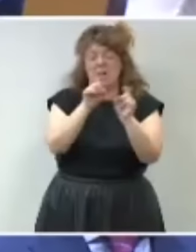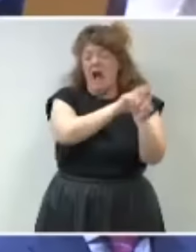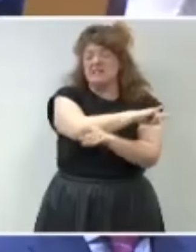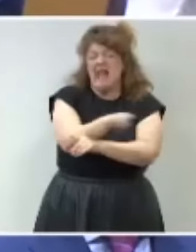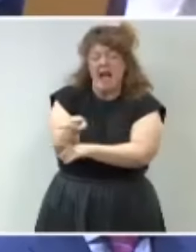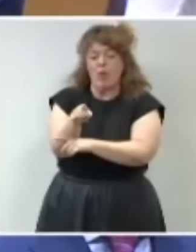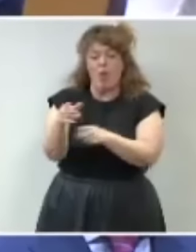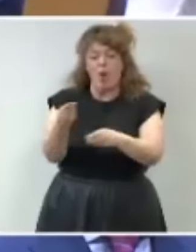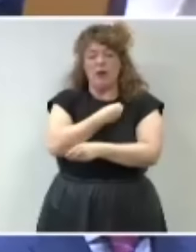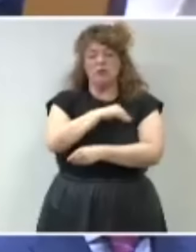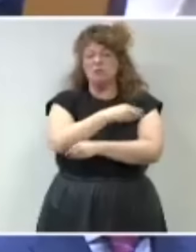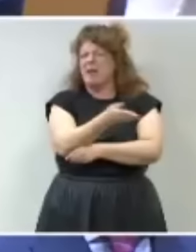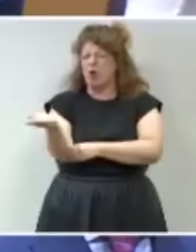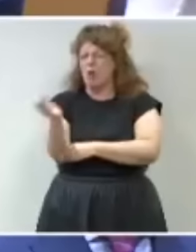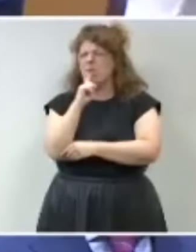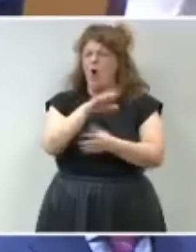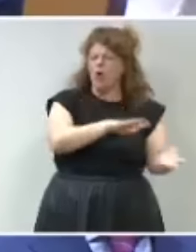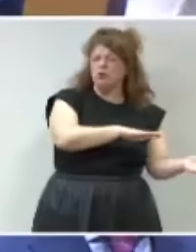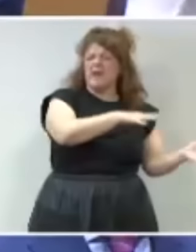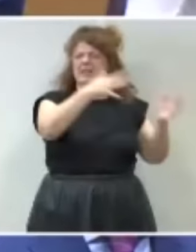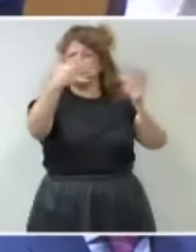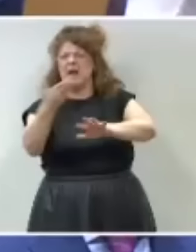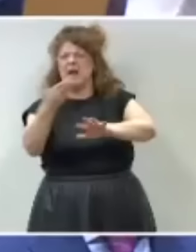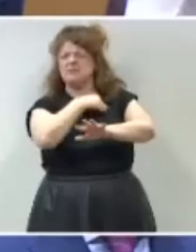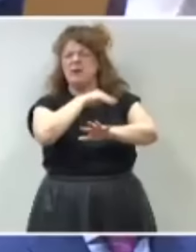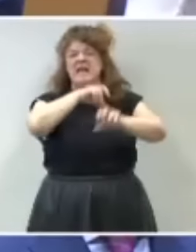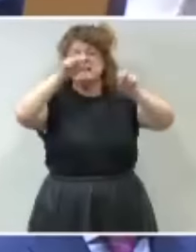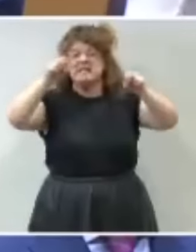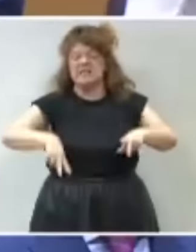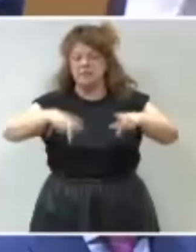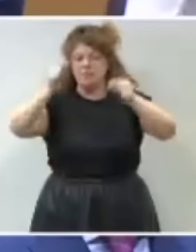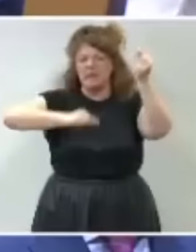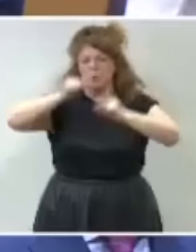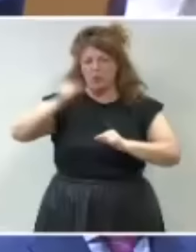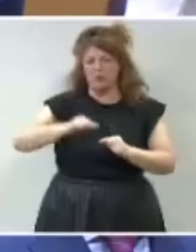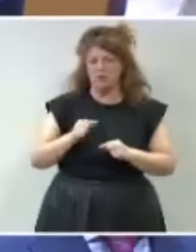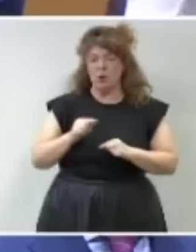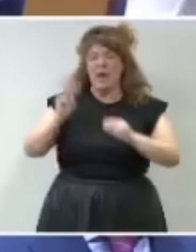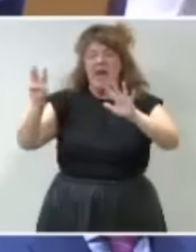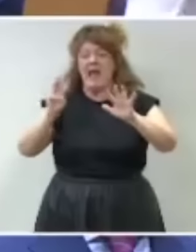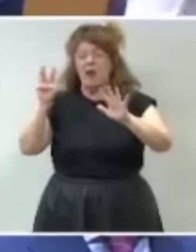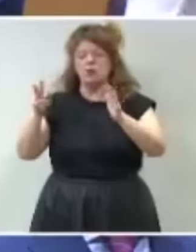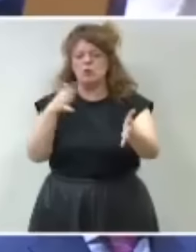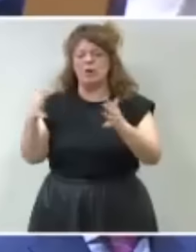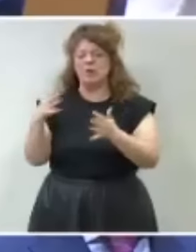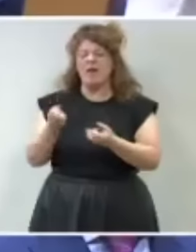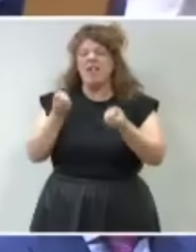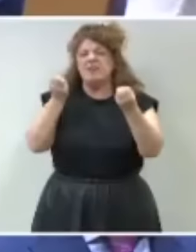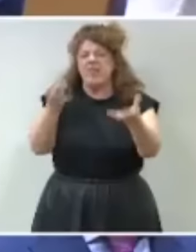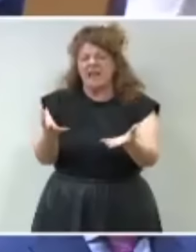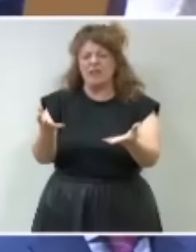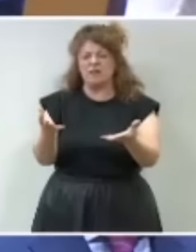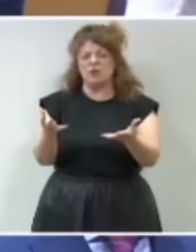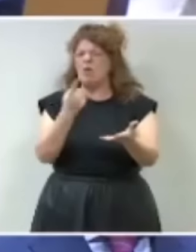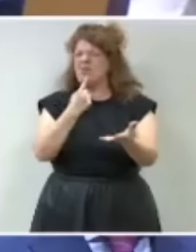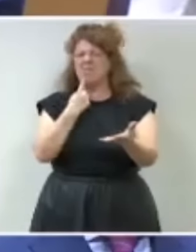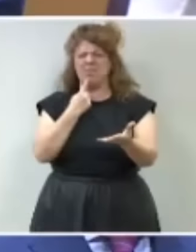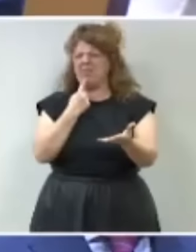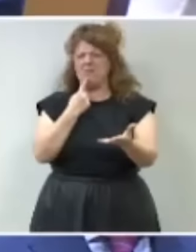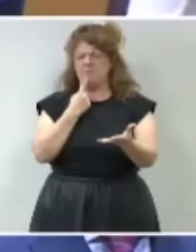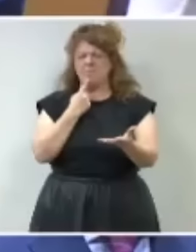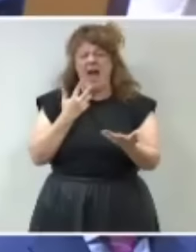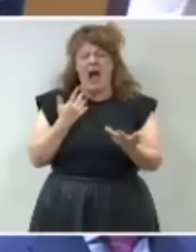gobierno. Pero, ¿cómo transformar España sin presupuestos? Y al poco tiempo, el 8 de marzo, usted hace unas declaraciones y dice no es